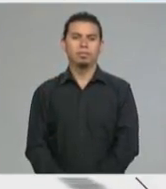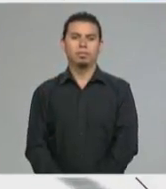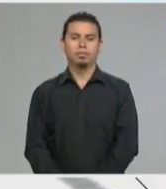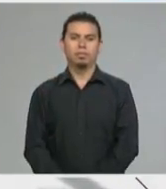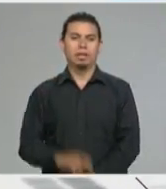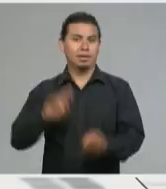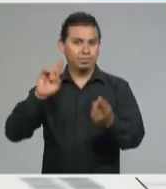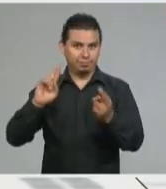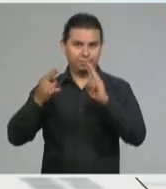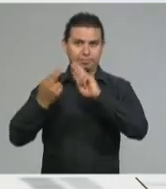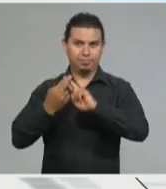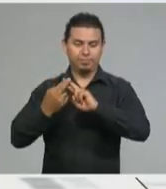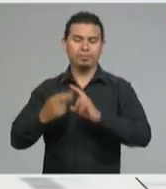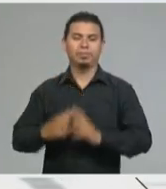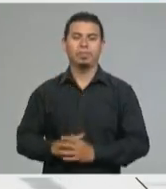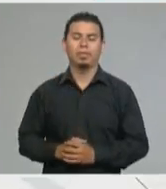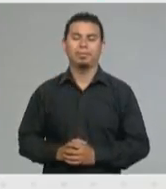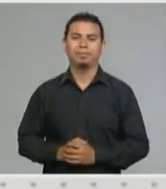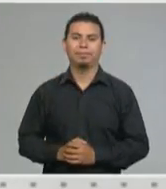Regiones.